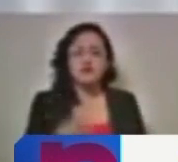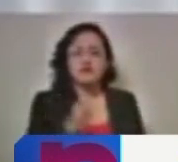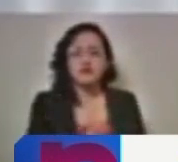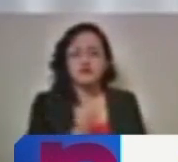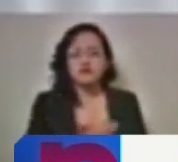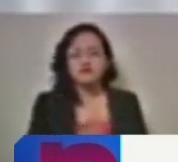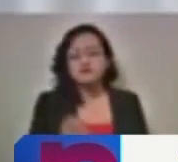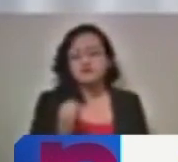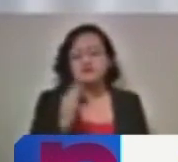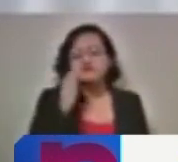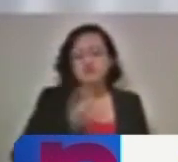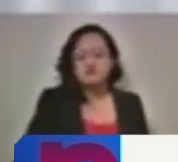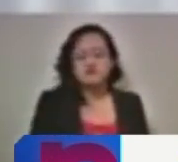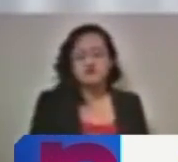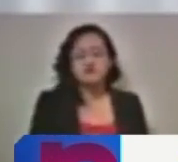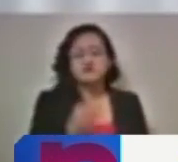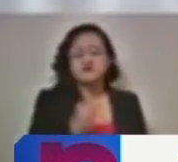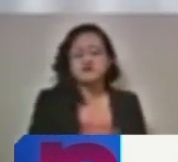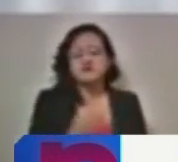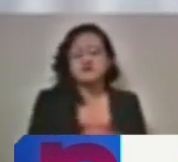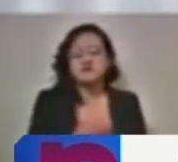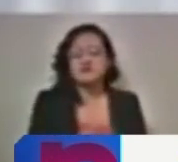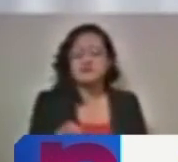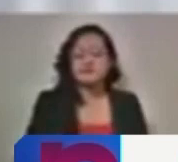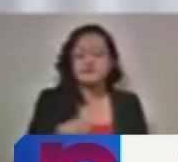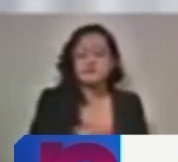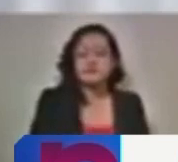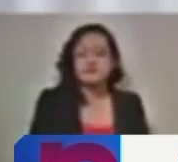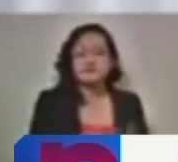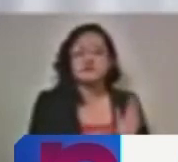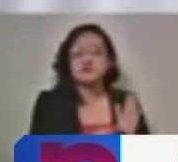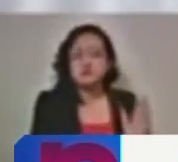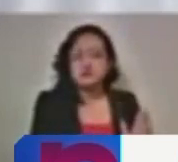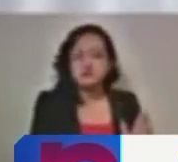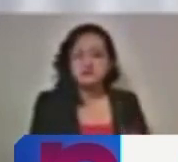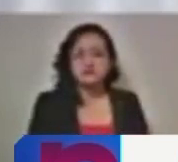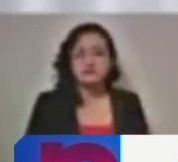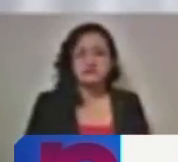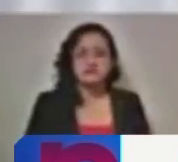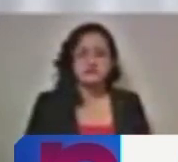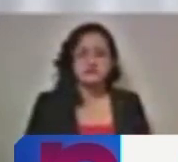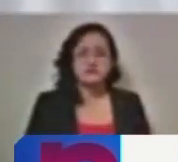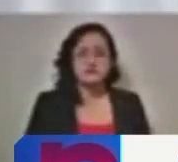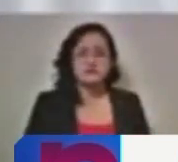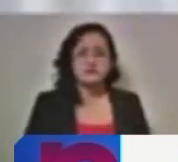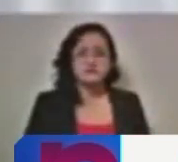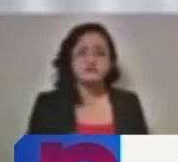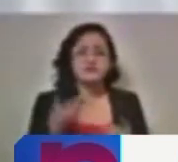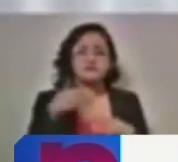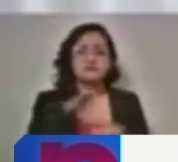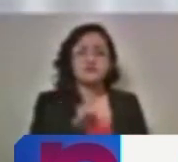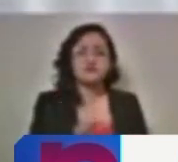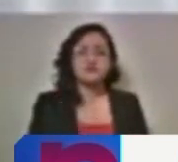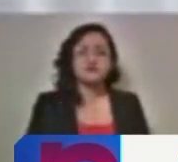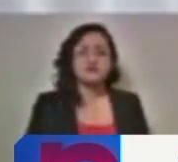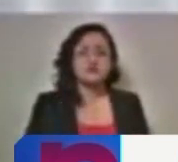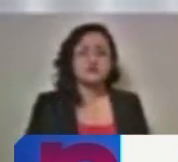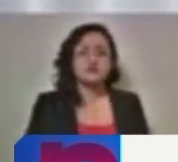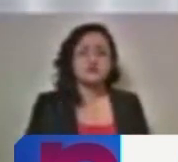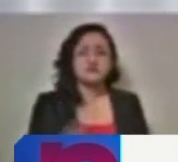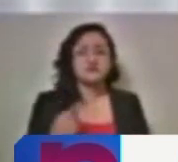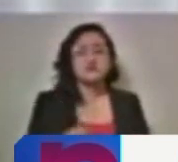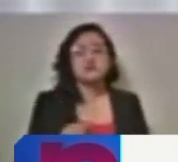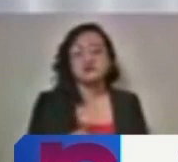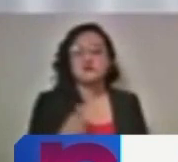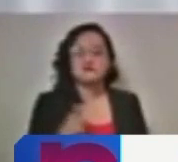caso a la ruta establecida en el decreto que emití sobre que en